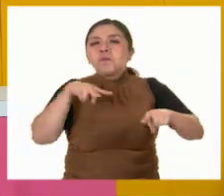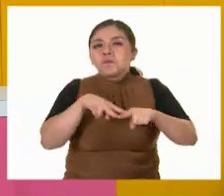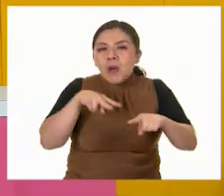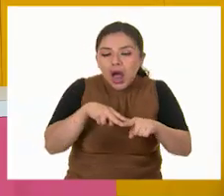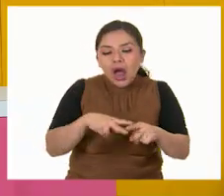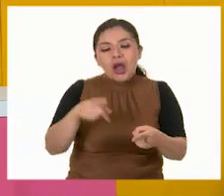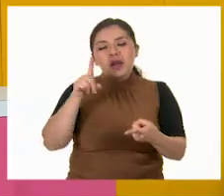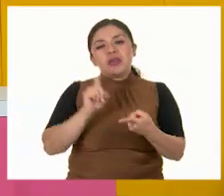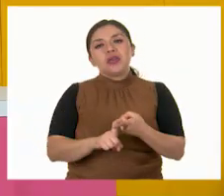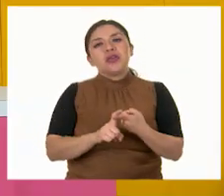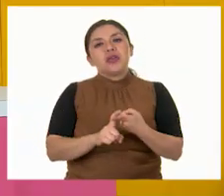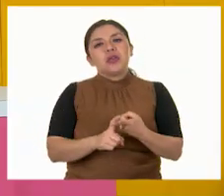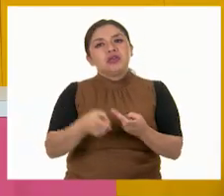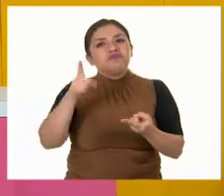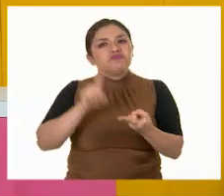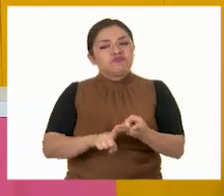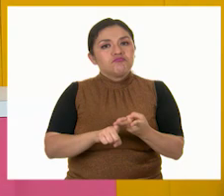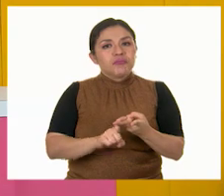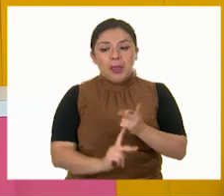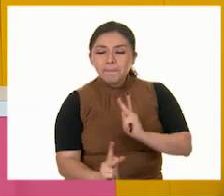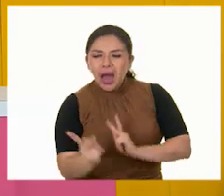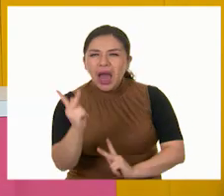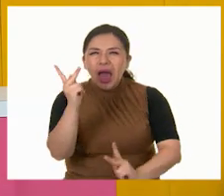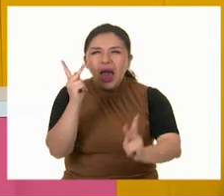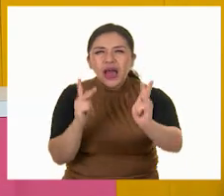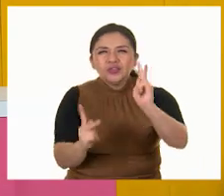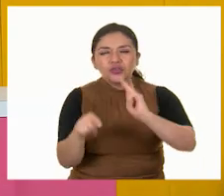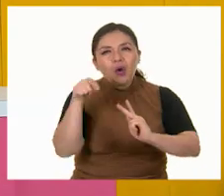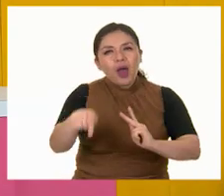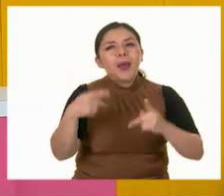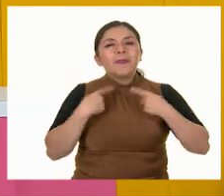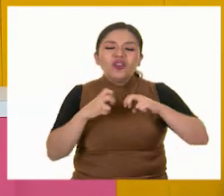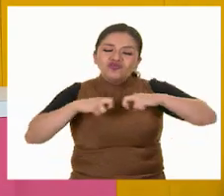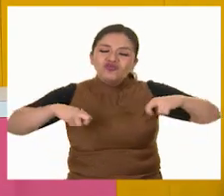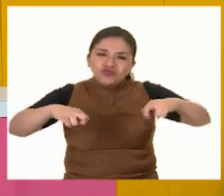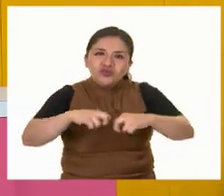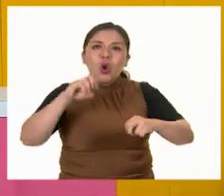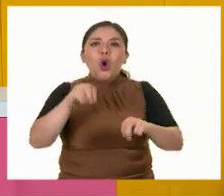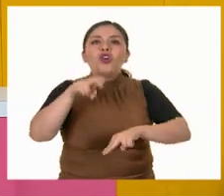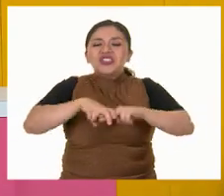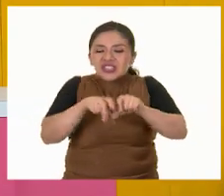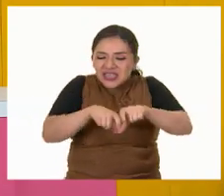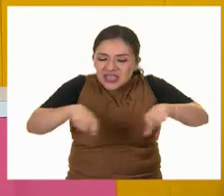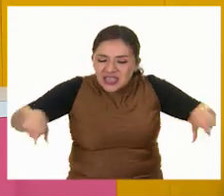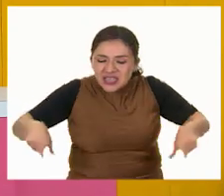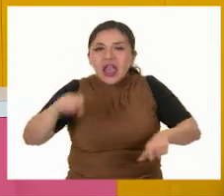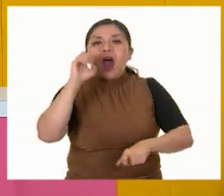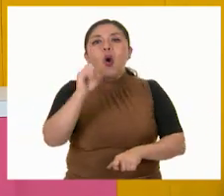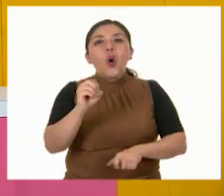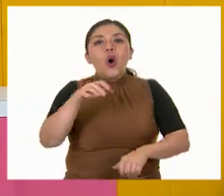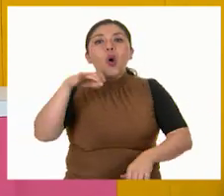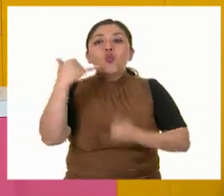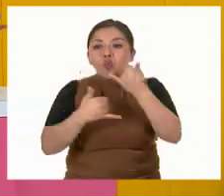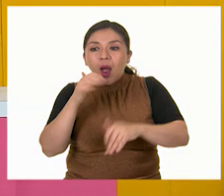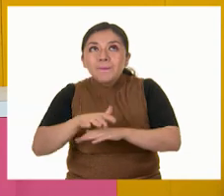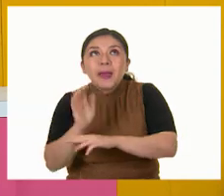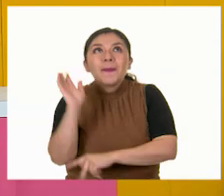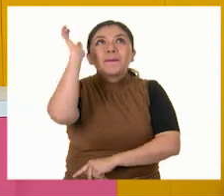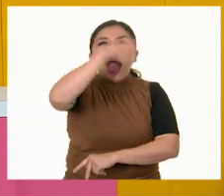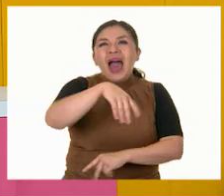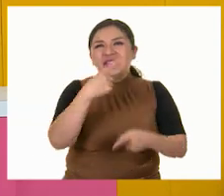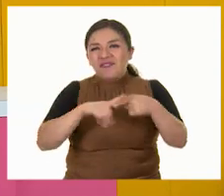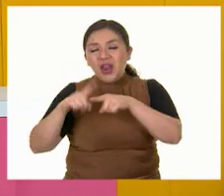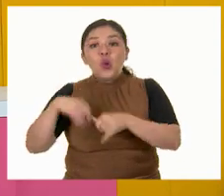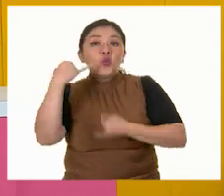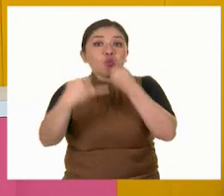parques, el pasto, porque pues también ahí convivimos, las bancas, las canchas y pues también los juegos.